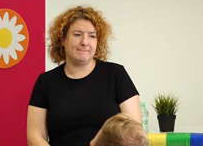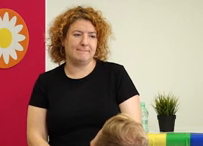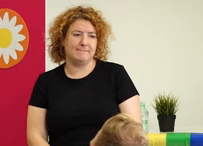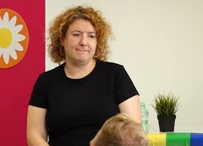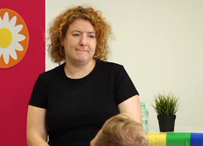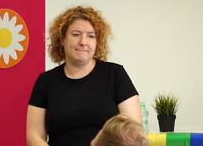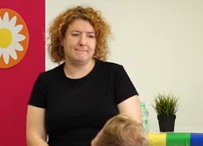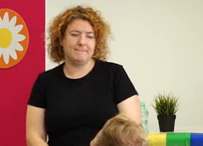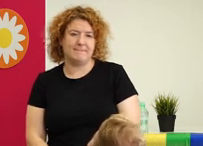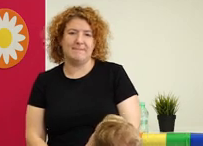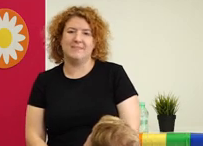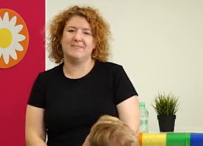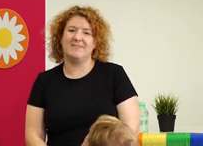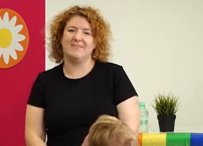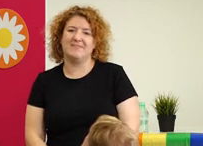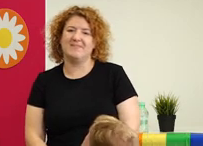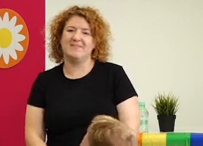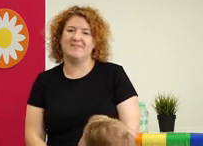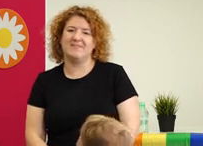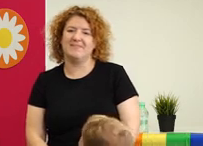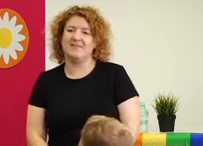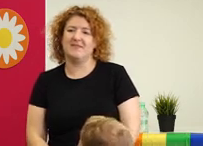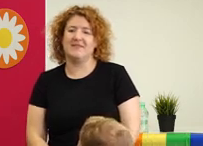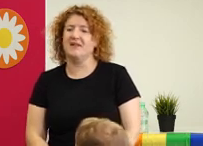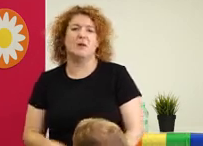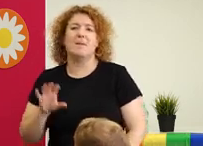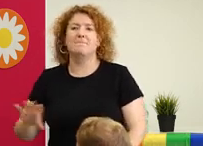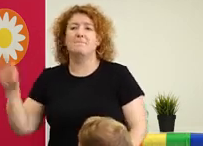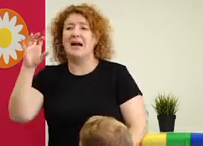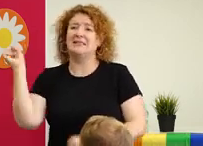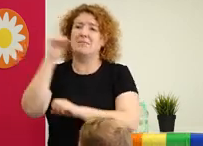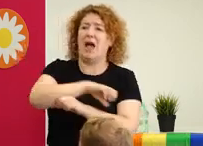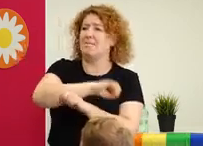Y no existe países mejores que